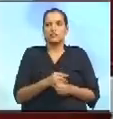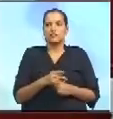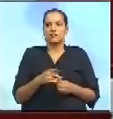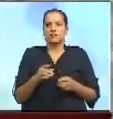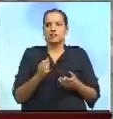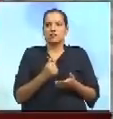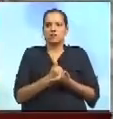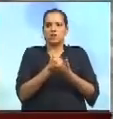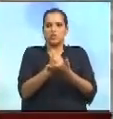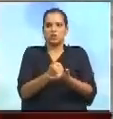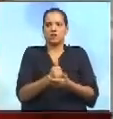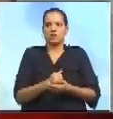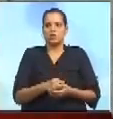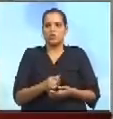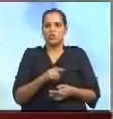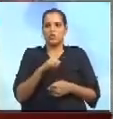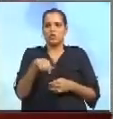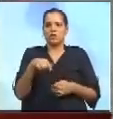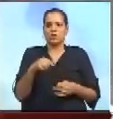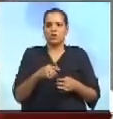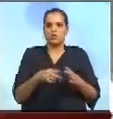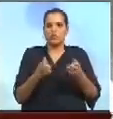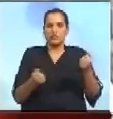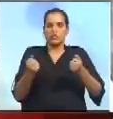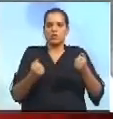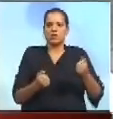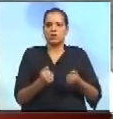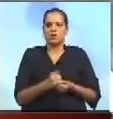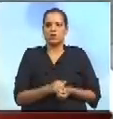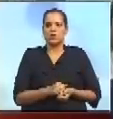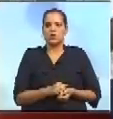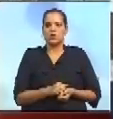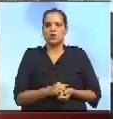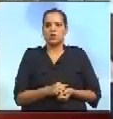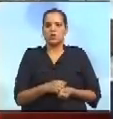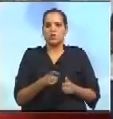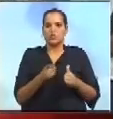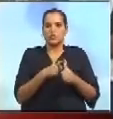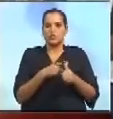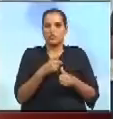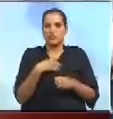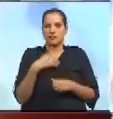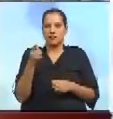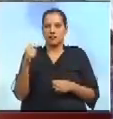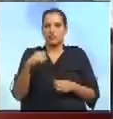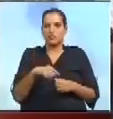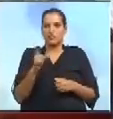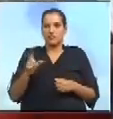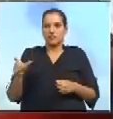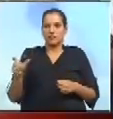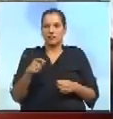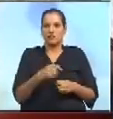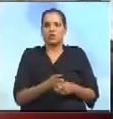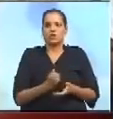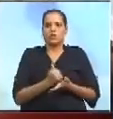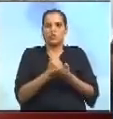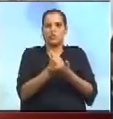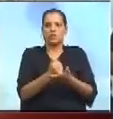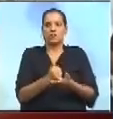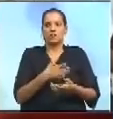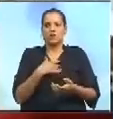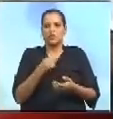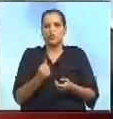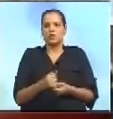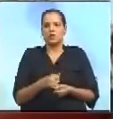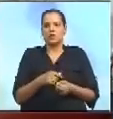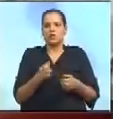moradores ayudaron a socorrer a quienes se encontraban en el interior del automotor. Los primeros en llegar fueron los moradores que ayudaron a sacar al carro que